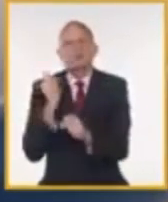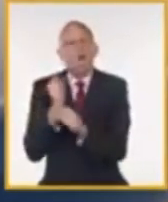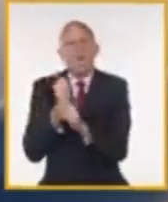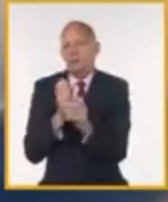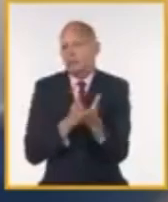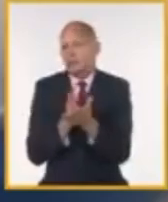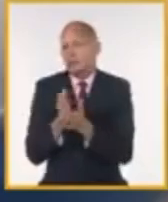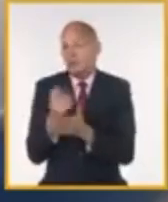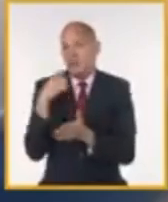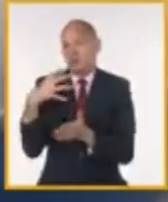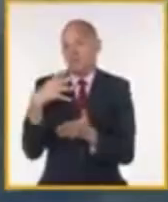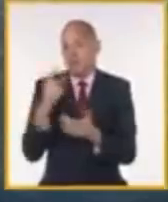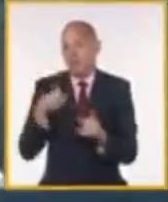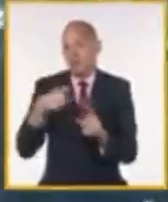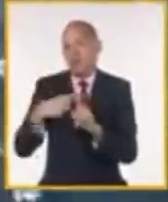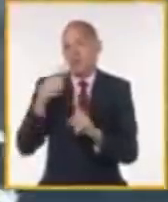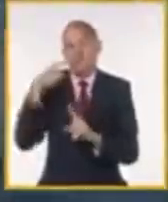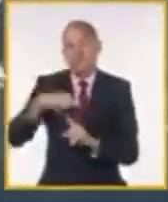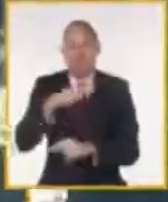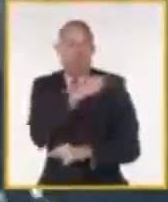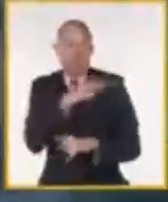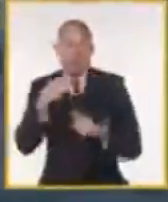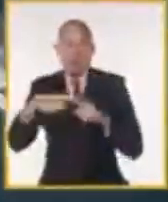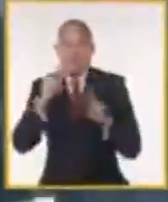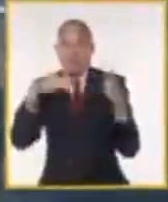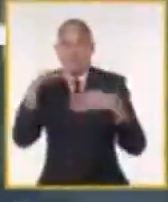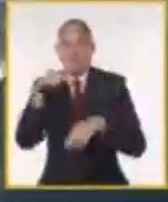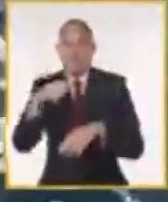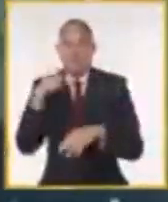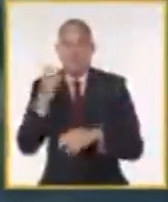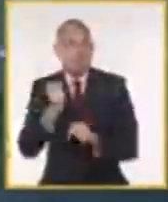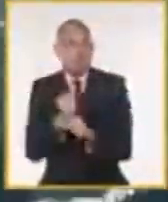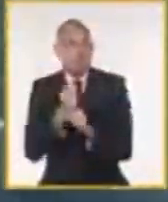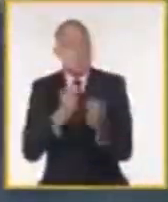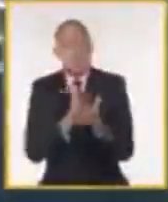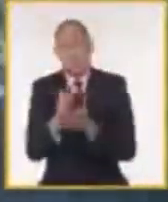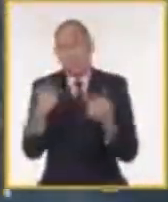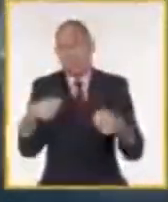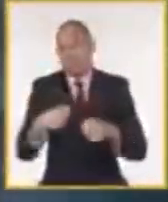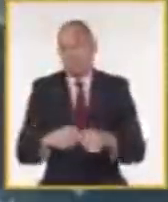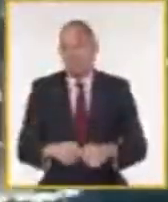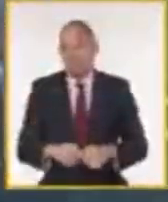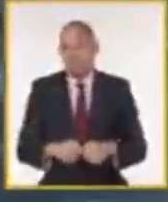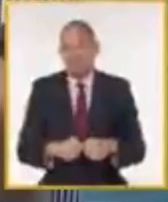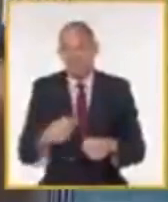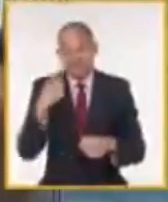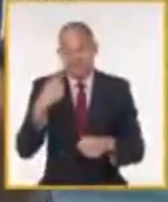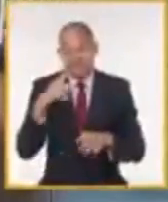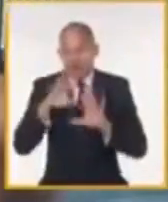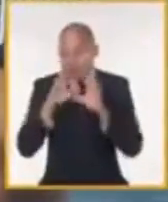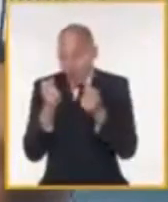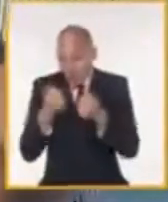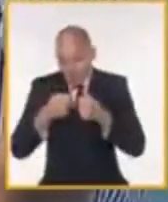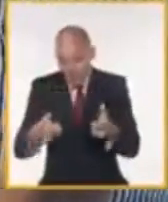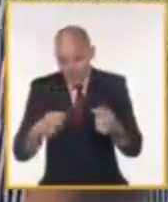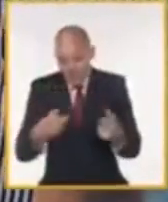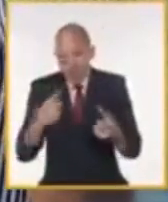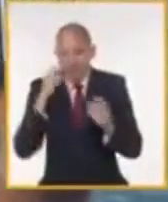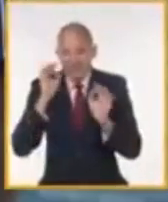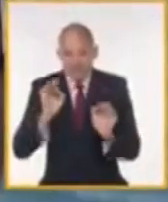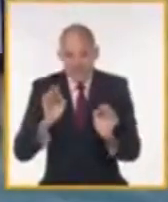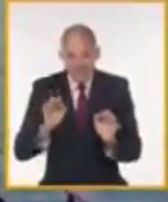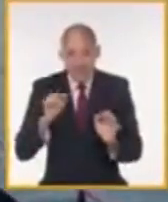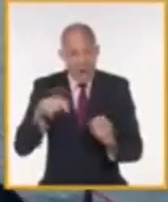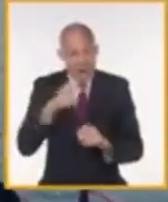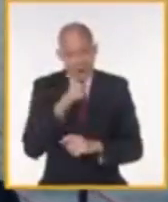país, del grupo empresarial, del ministerio. El reto está luego en revertir toda esta millonaria inversión que realiza el país en momentos